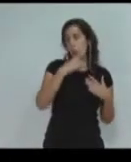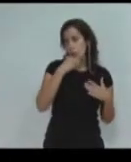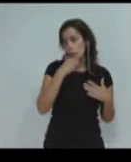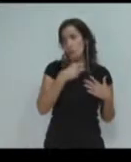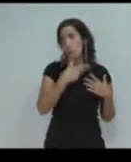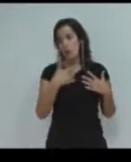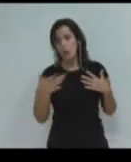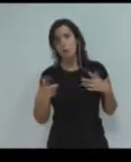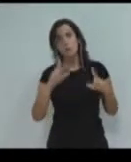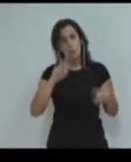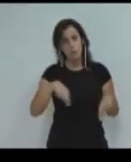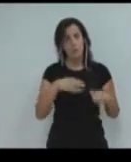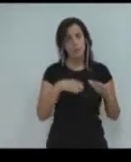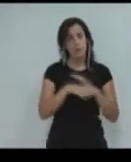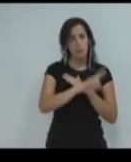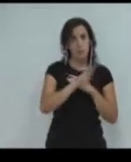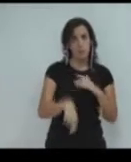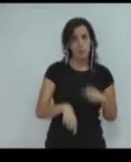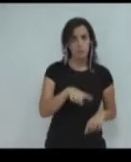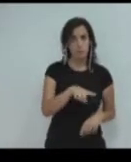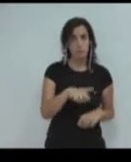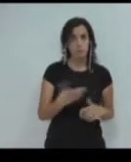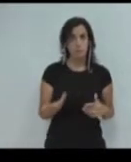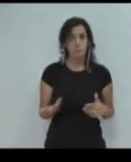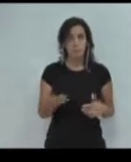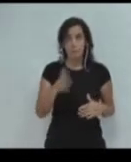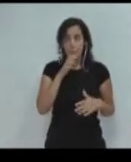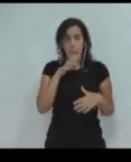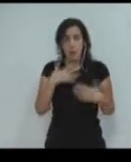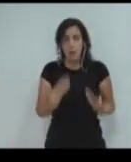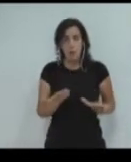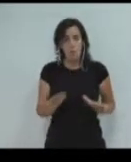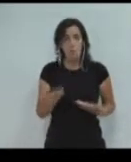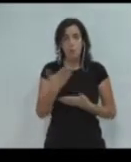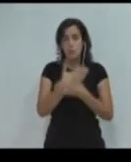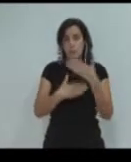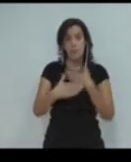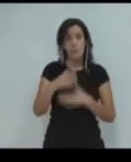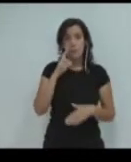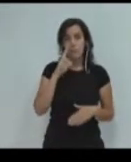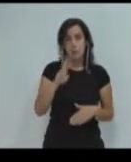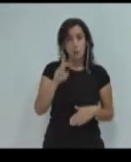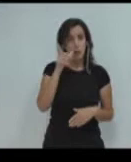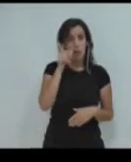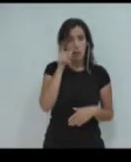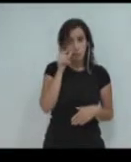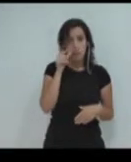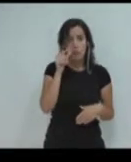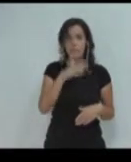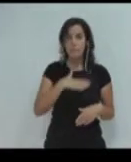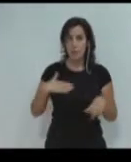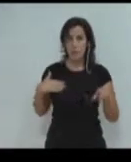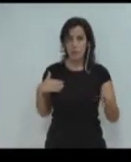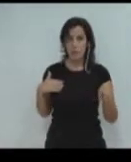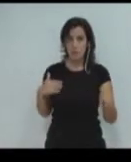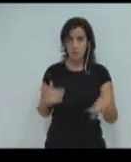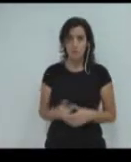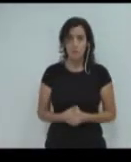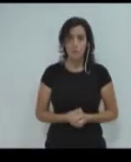cuánto, y hoy por hoy la discapacidad visual quiere esos productos.